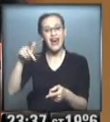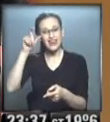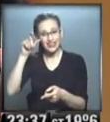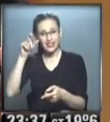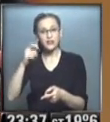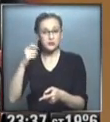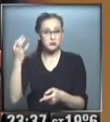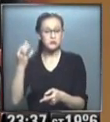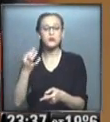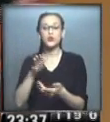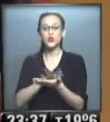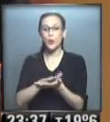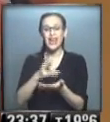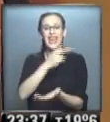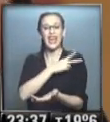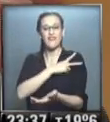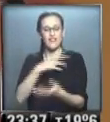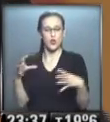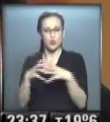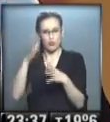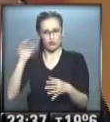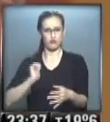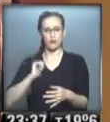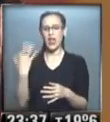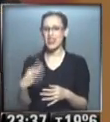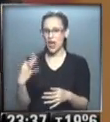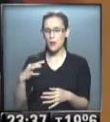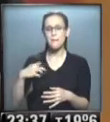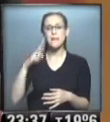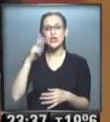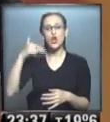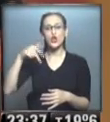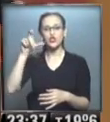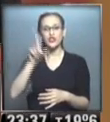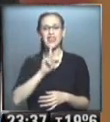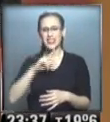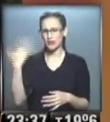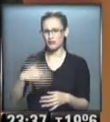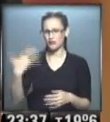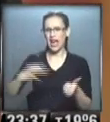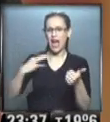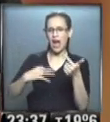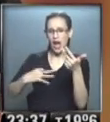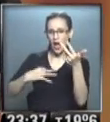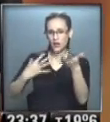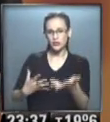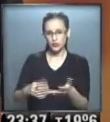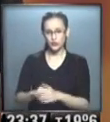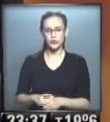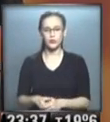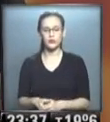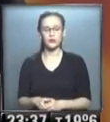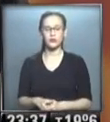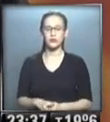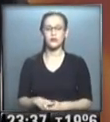ejemplo, el jefe de las Fuerzas Armadas tenía que seguir siendo Pinochet durante muchos años. De hecho, Pinochet convivió como jefe de las Fuerzas Armadas